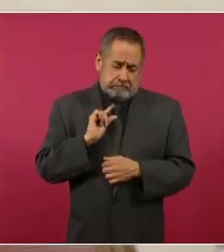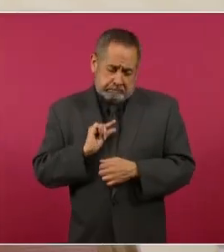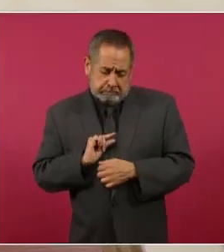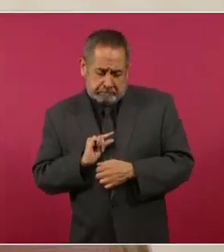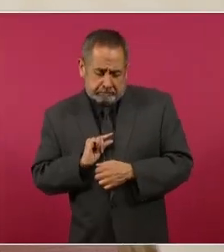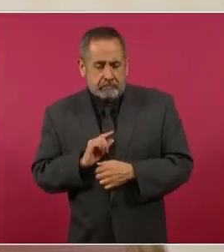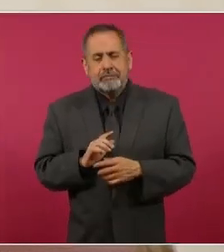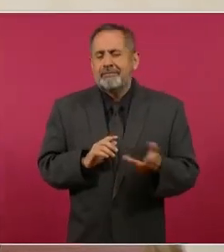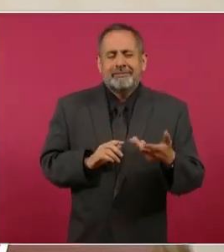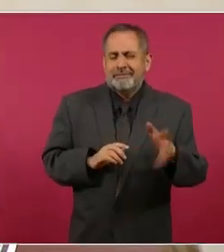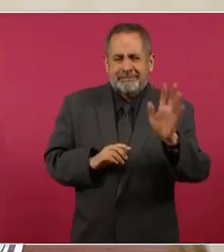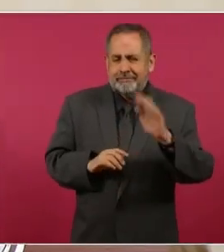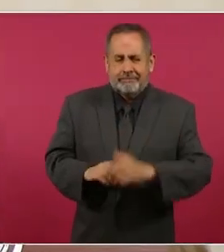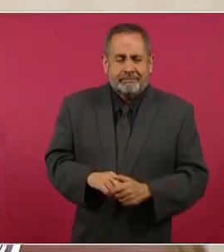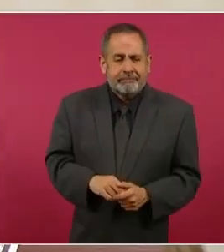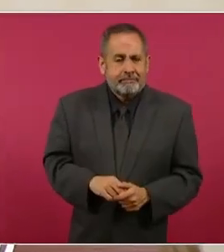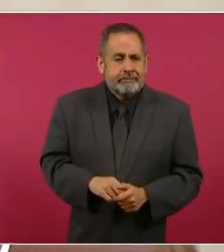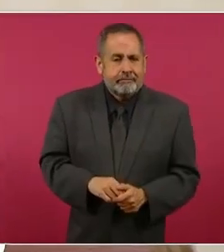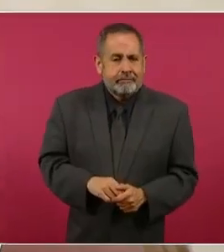pequeño faraón.